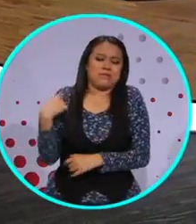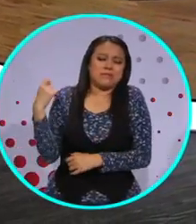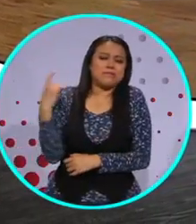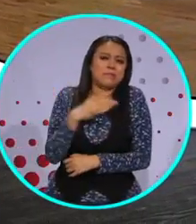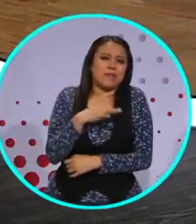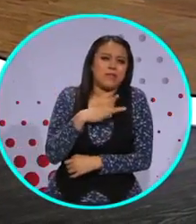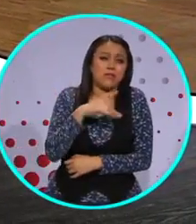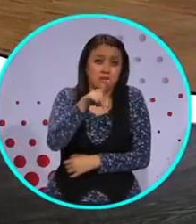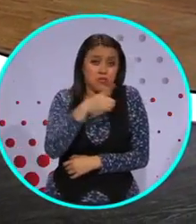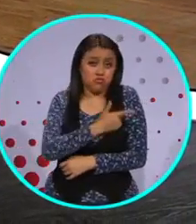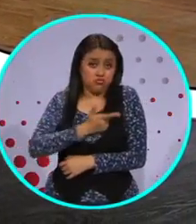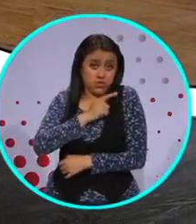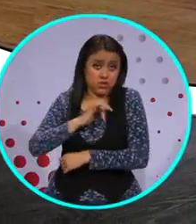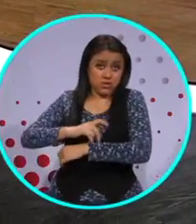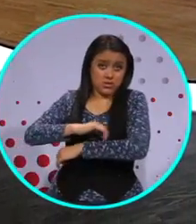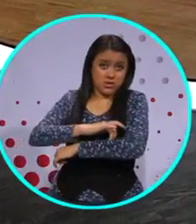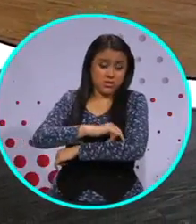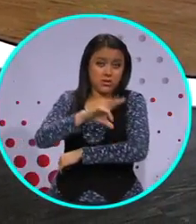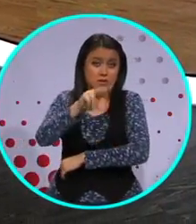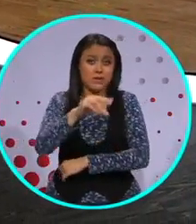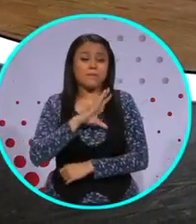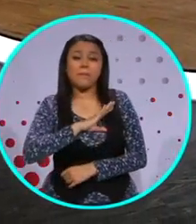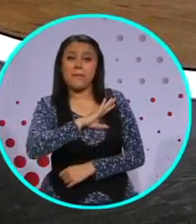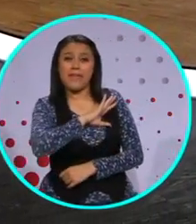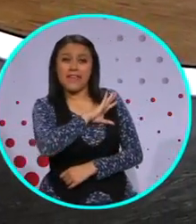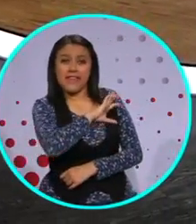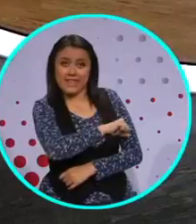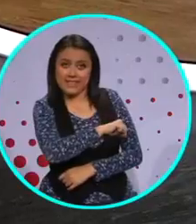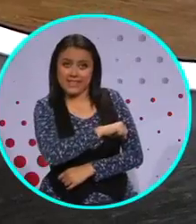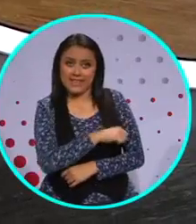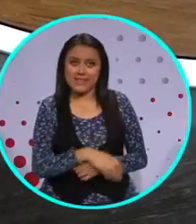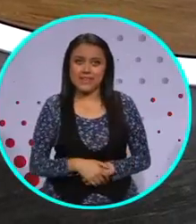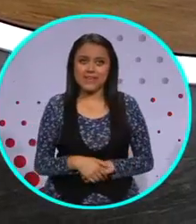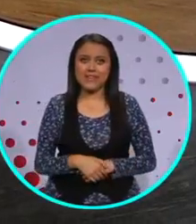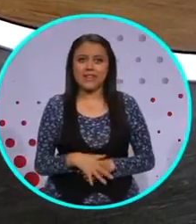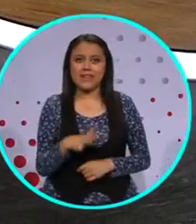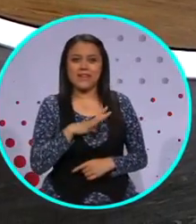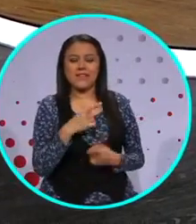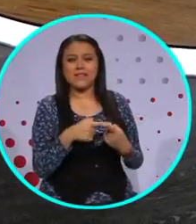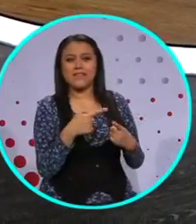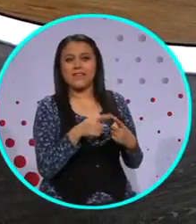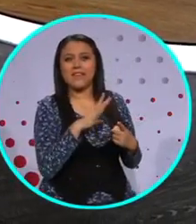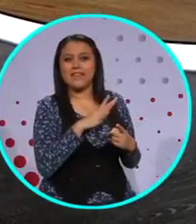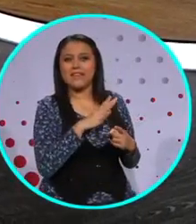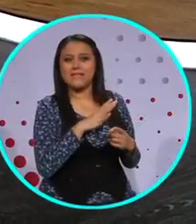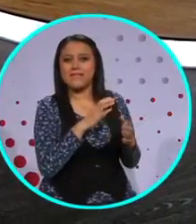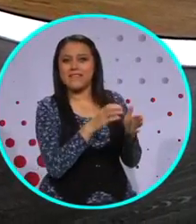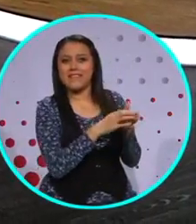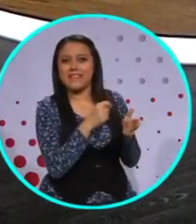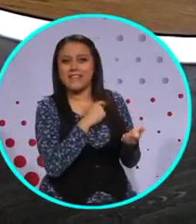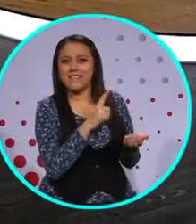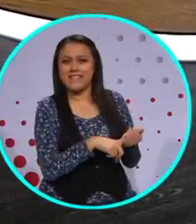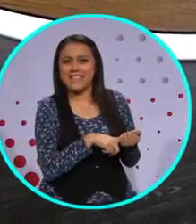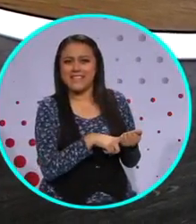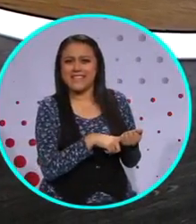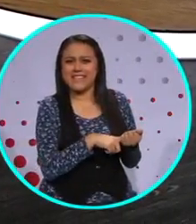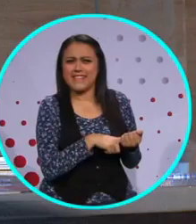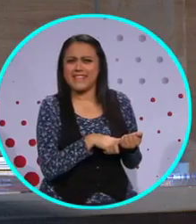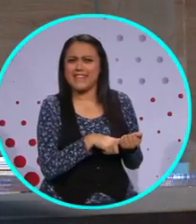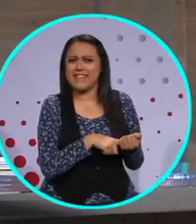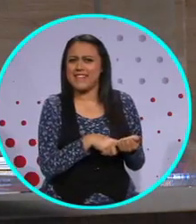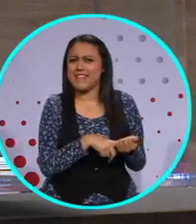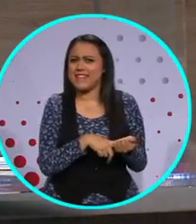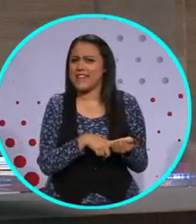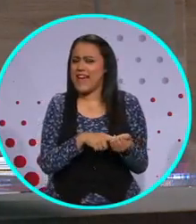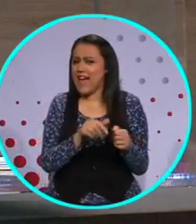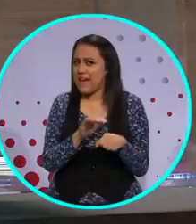si te gustan las arañas muchísimo a las radios tengo varias en mi cuarto te retires algún